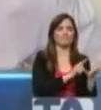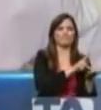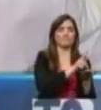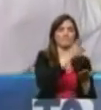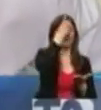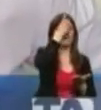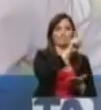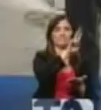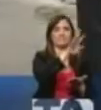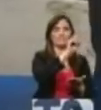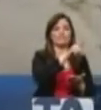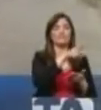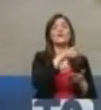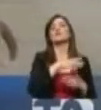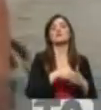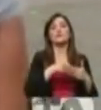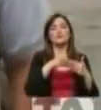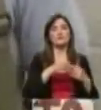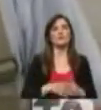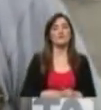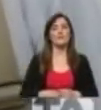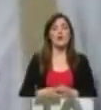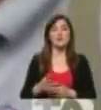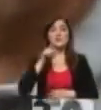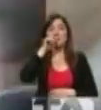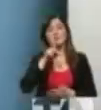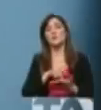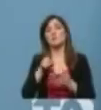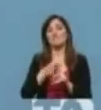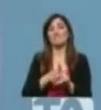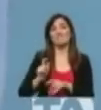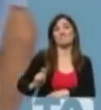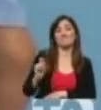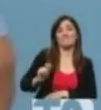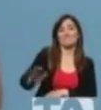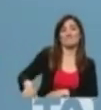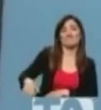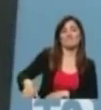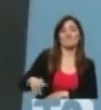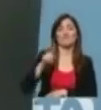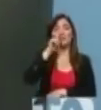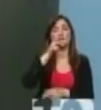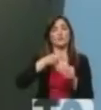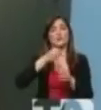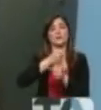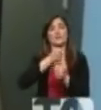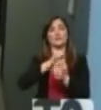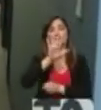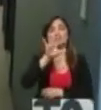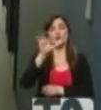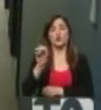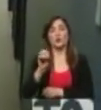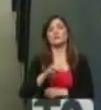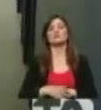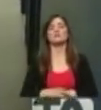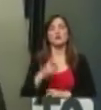los $120,000. Lo que ha ocasionado atrasos constantes en el pago de los sueldos de sus 50 empleados, que a la fecha ya